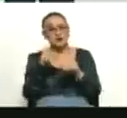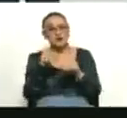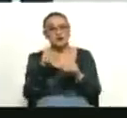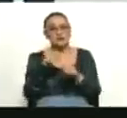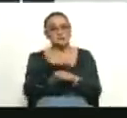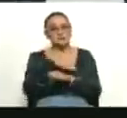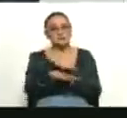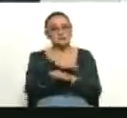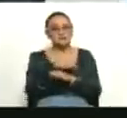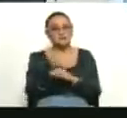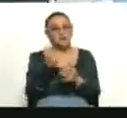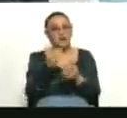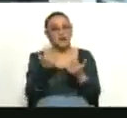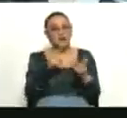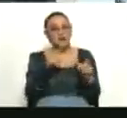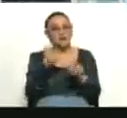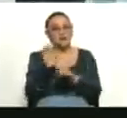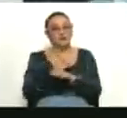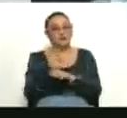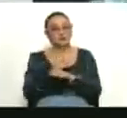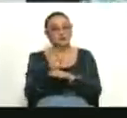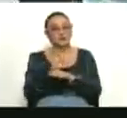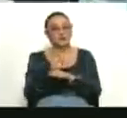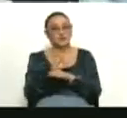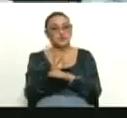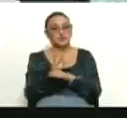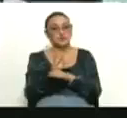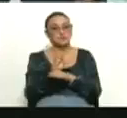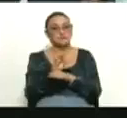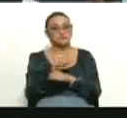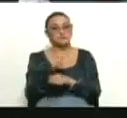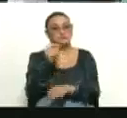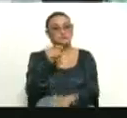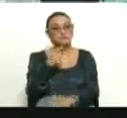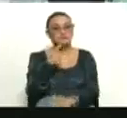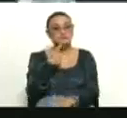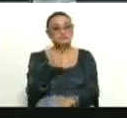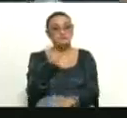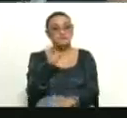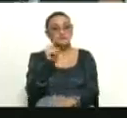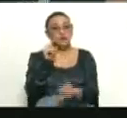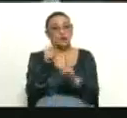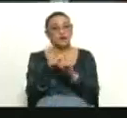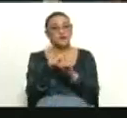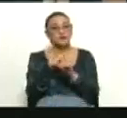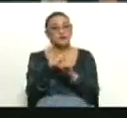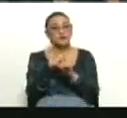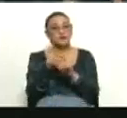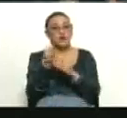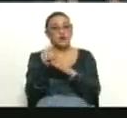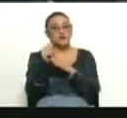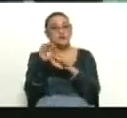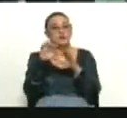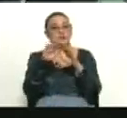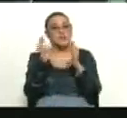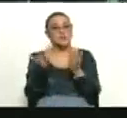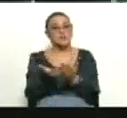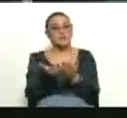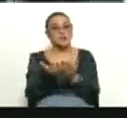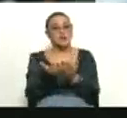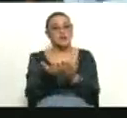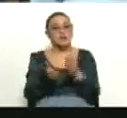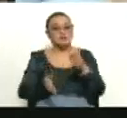peatonal que ya está en funcionamiento en Shanghai la nación asiática ha reafirmado su objetivo de ser el líder mundial en